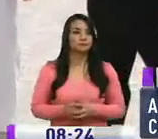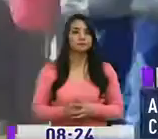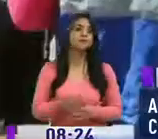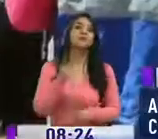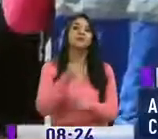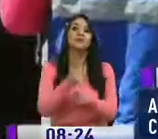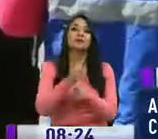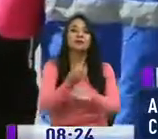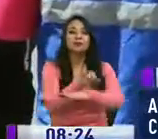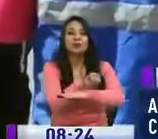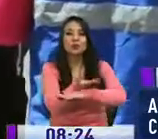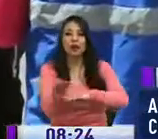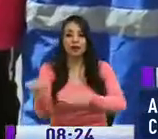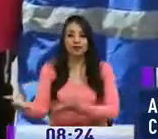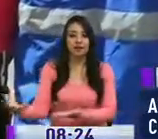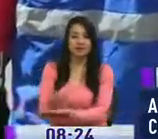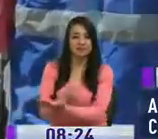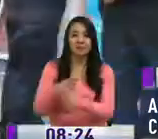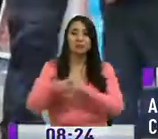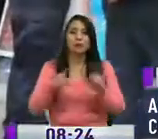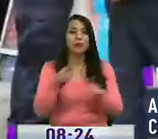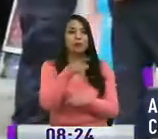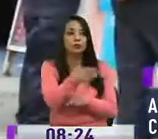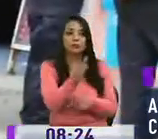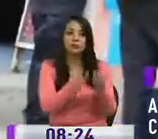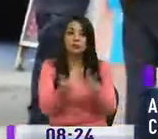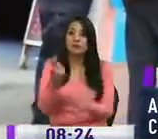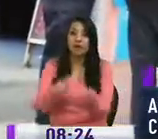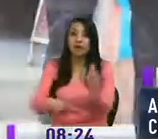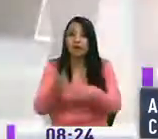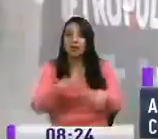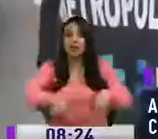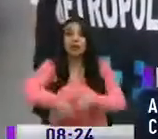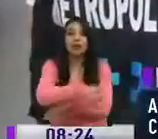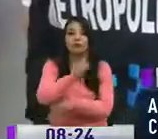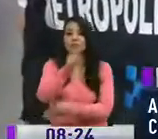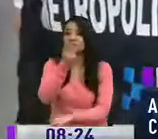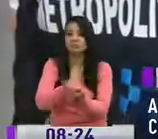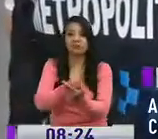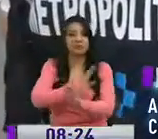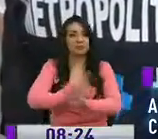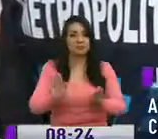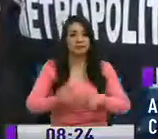la ciudadanía es evitar consumir productos ofertados en las calles, informó Sofía Vintimilla.